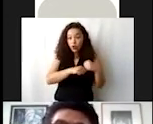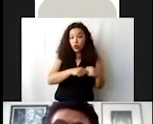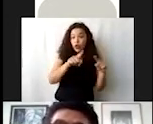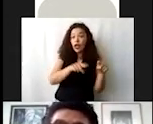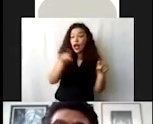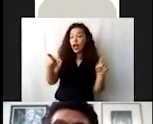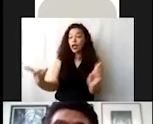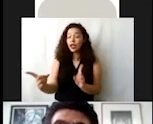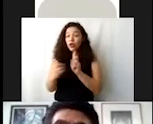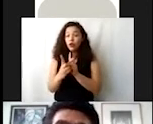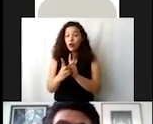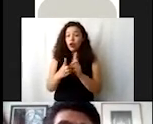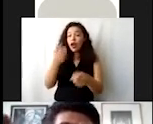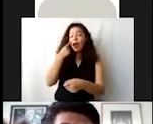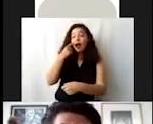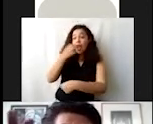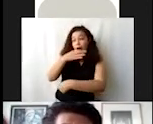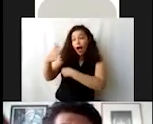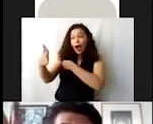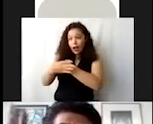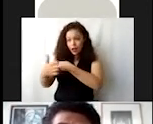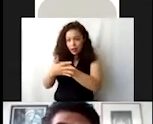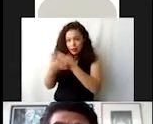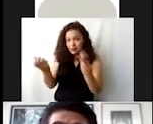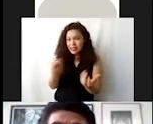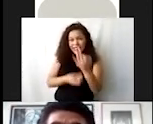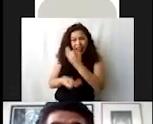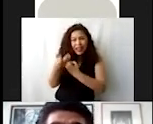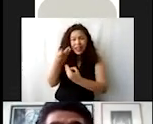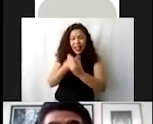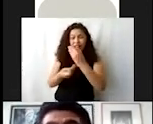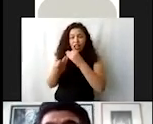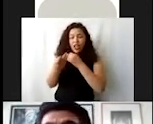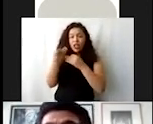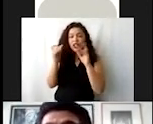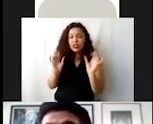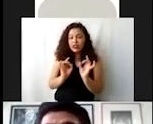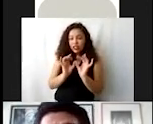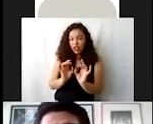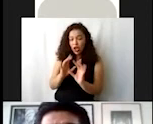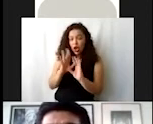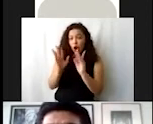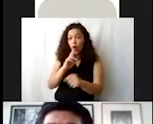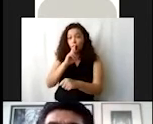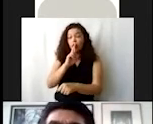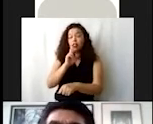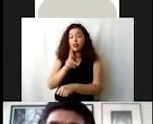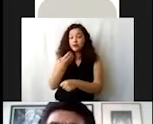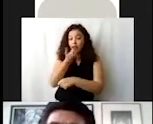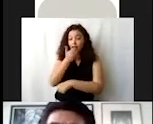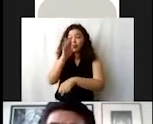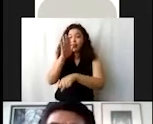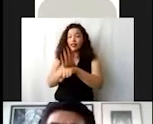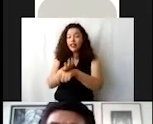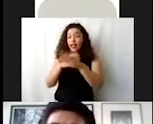notificar, ¿sí? De todos los actos o las resoluciones administrativas que tenga la